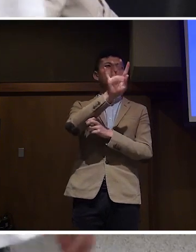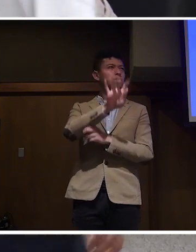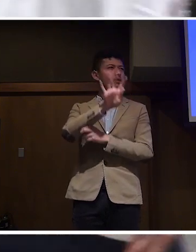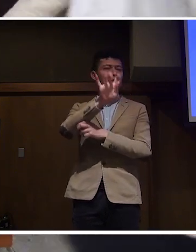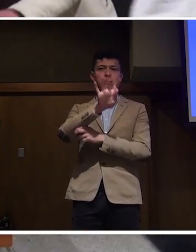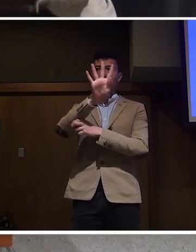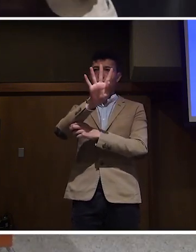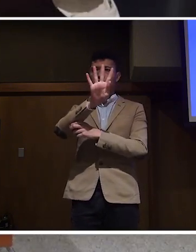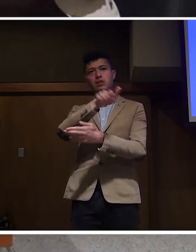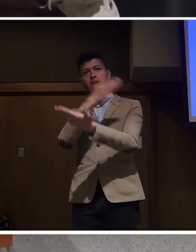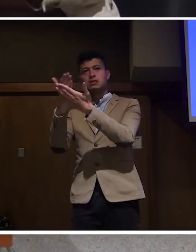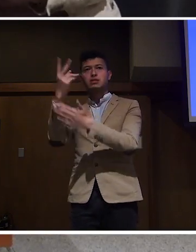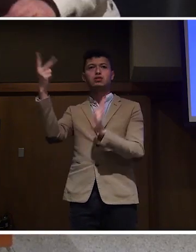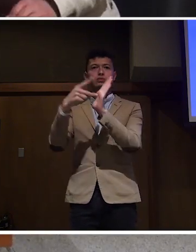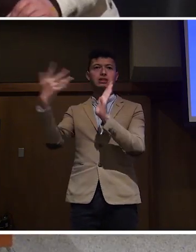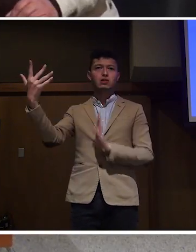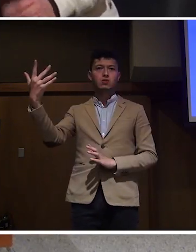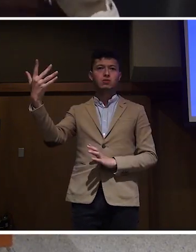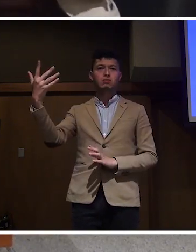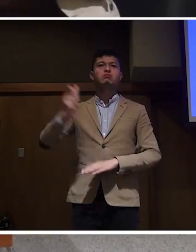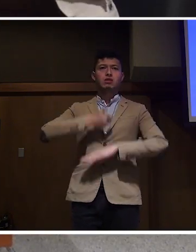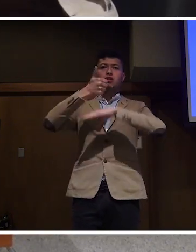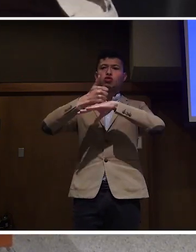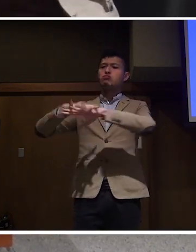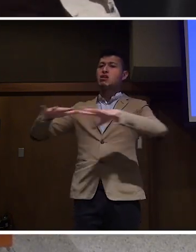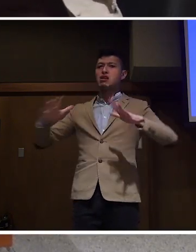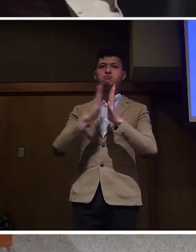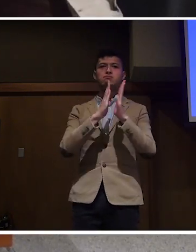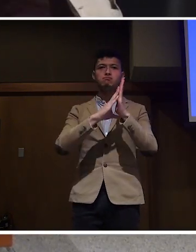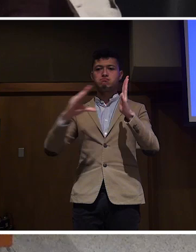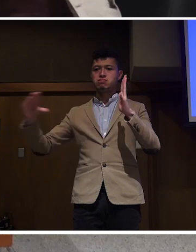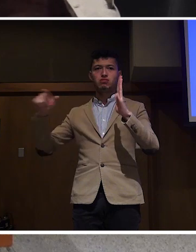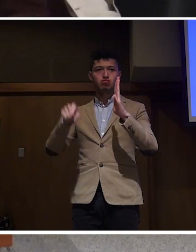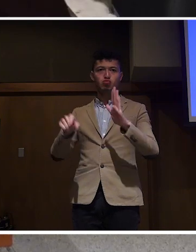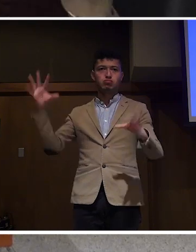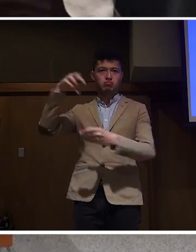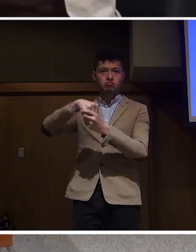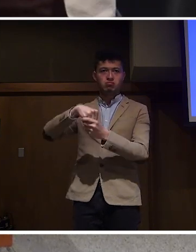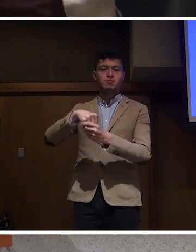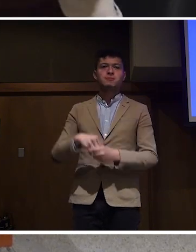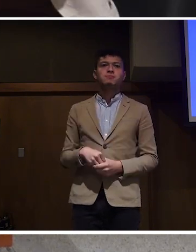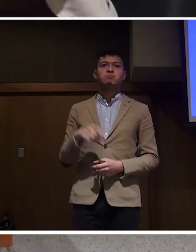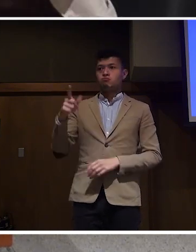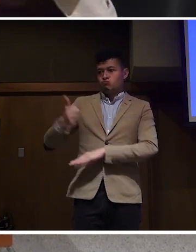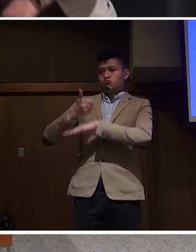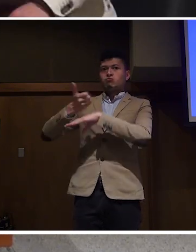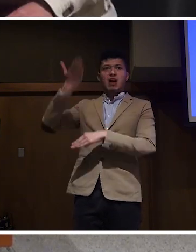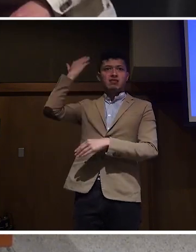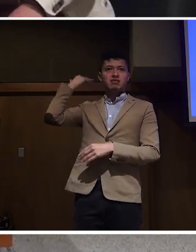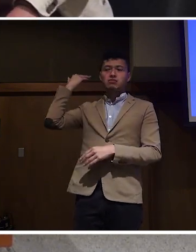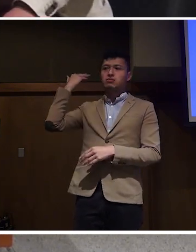2005. Entonces, Jorge Orlando es testigo excepcional de lo que el título